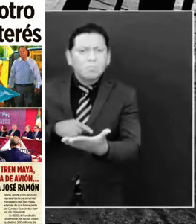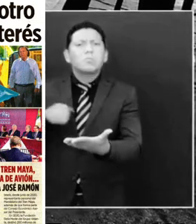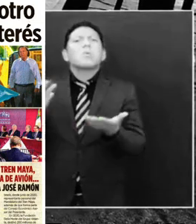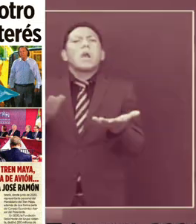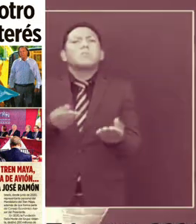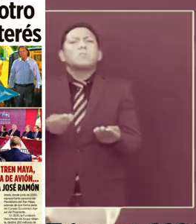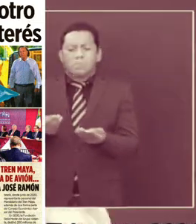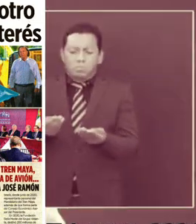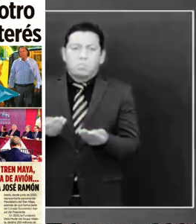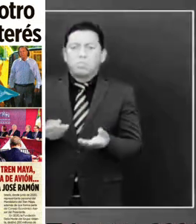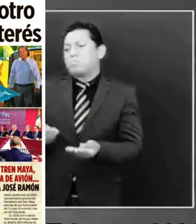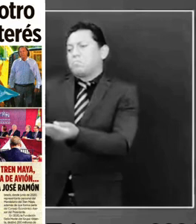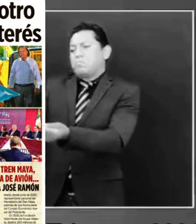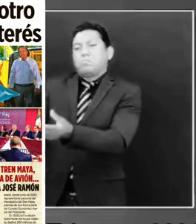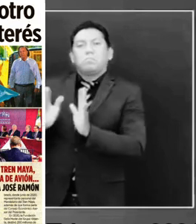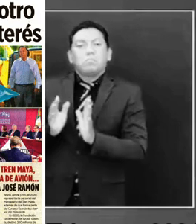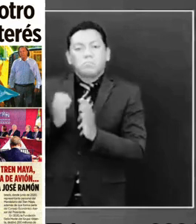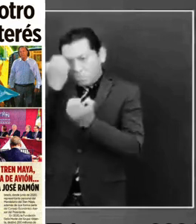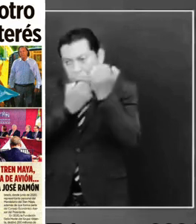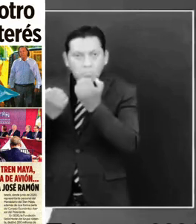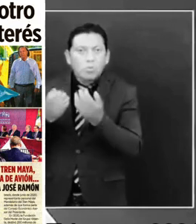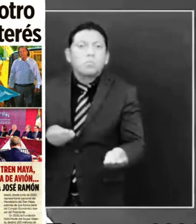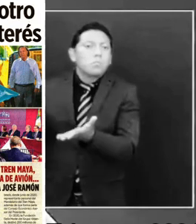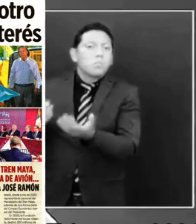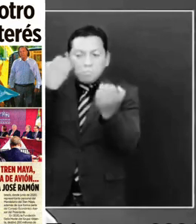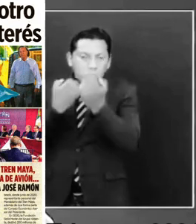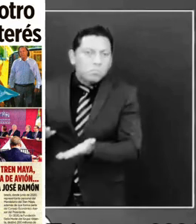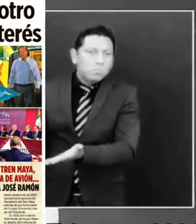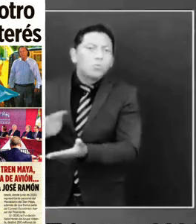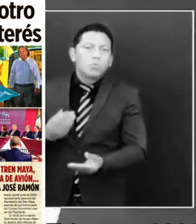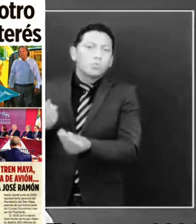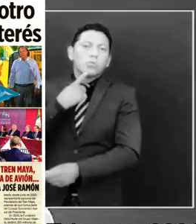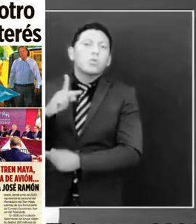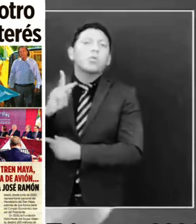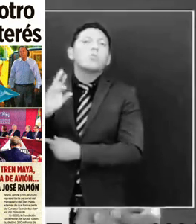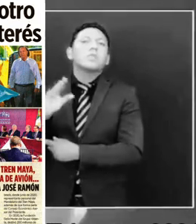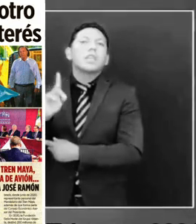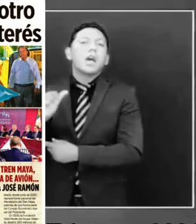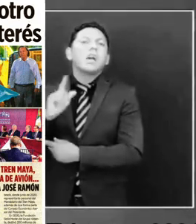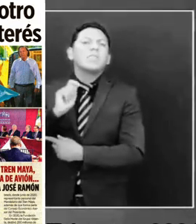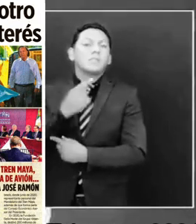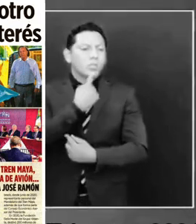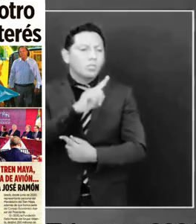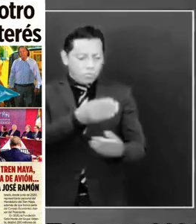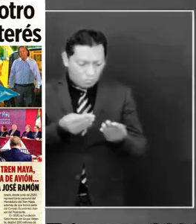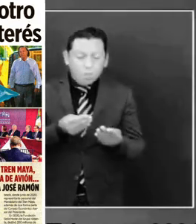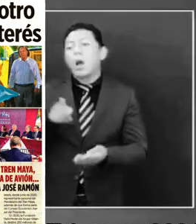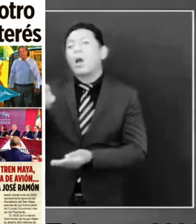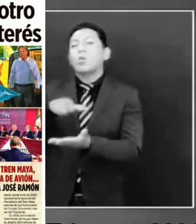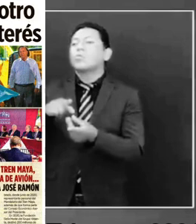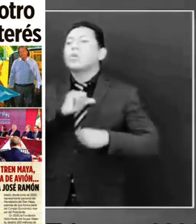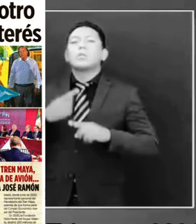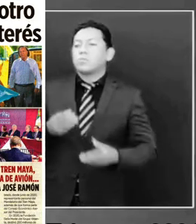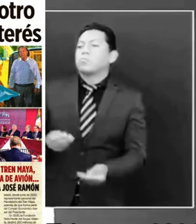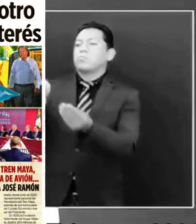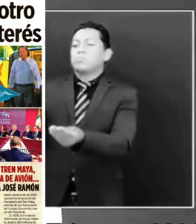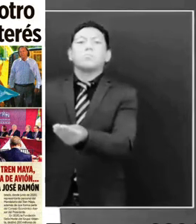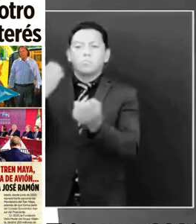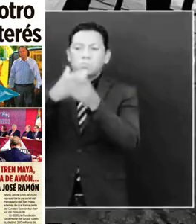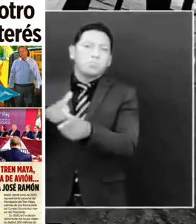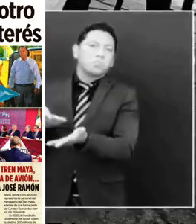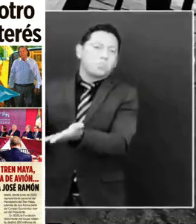lo que hago es, proceda. Eso es lo que le digo. Proceda. Envíe la denuncia donde corresponda. Porque